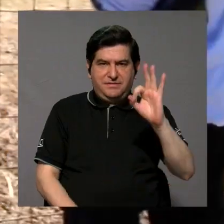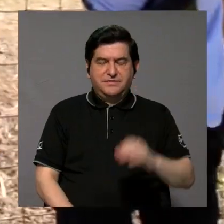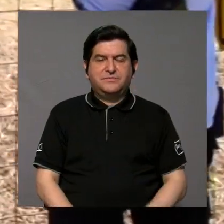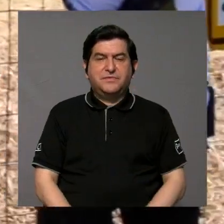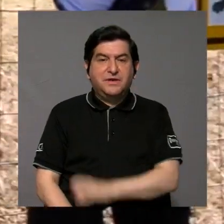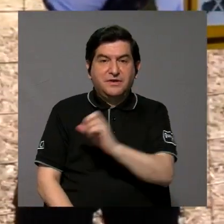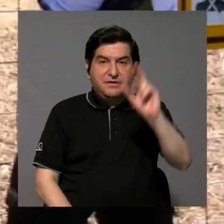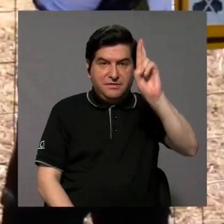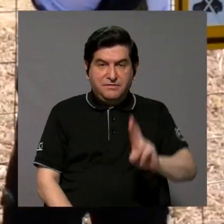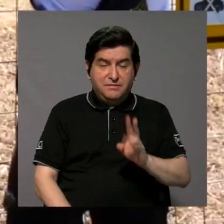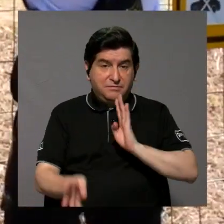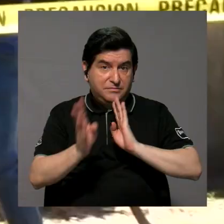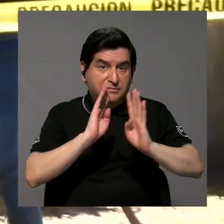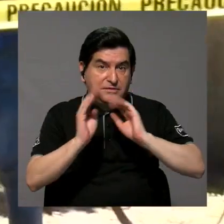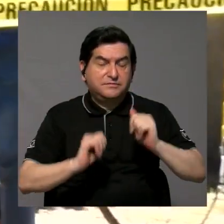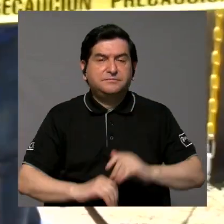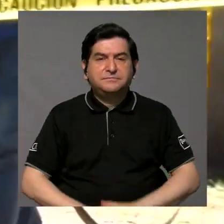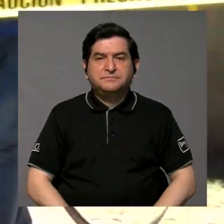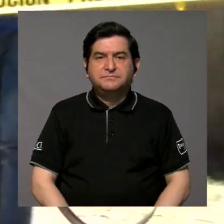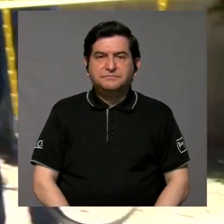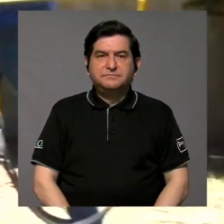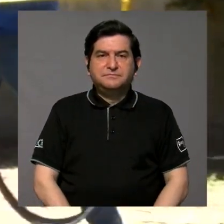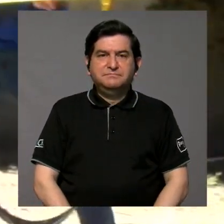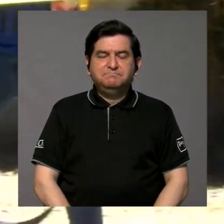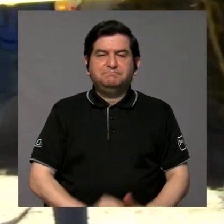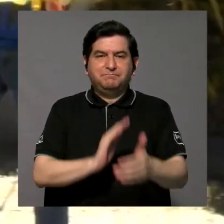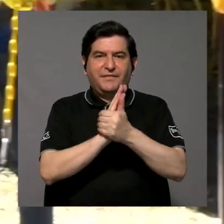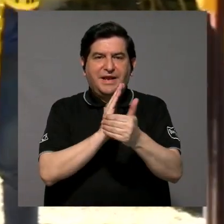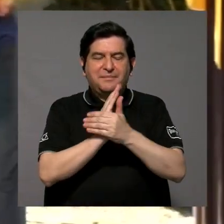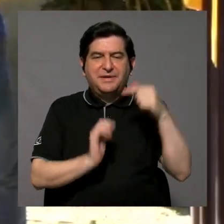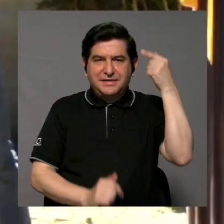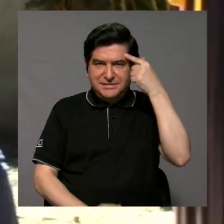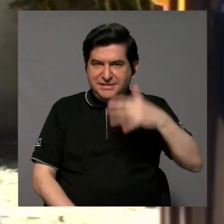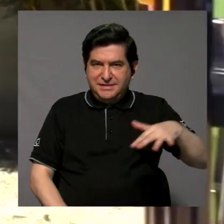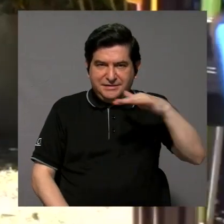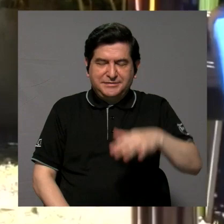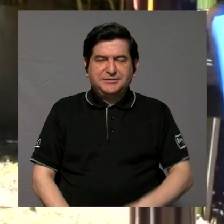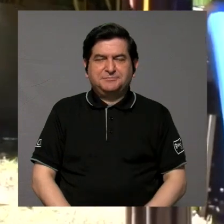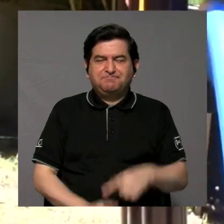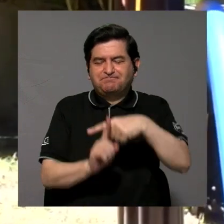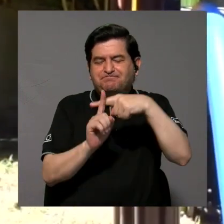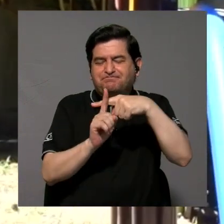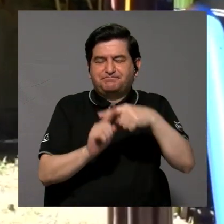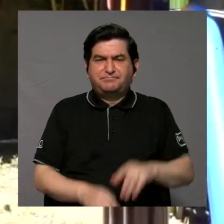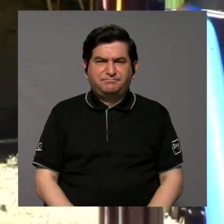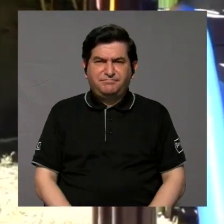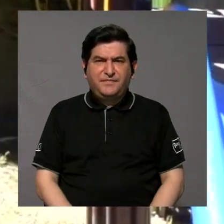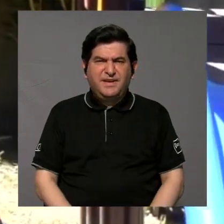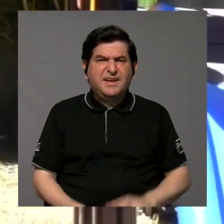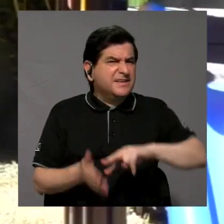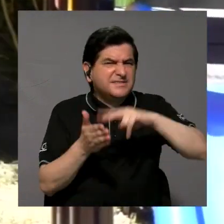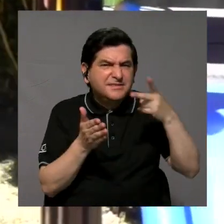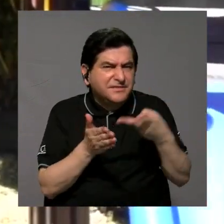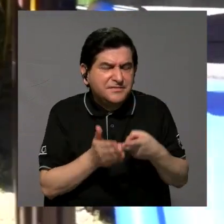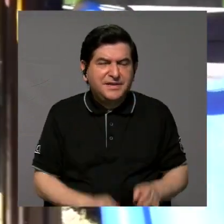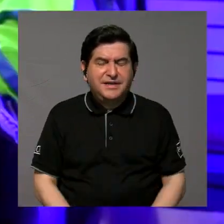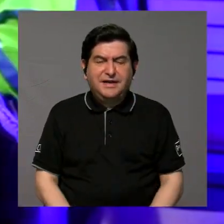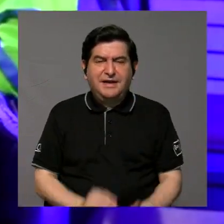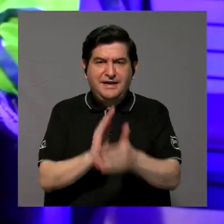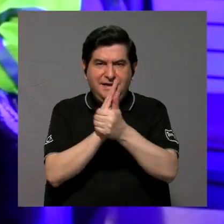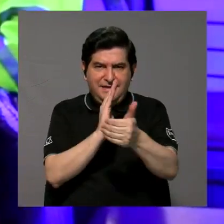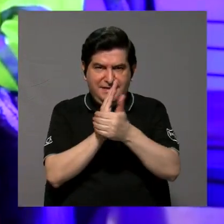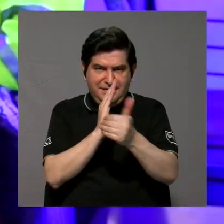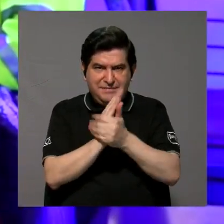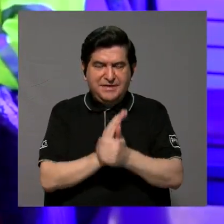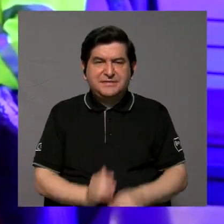Costa Rica estamos hablando de capacidades estatales moderadas, entendiendo capacidades estatales como las capacidades que